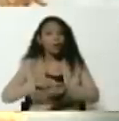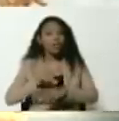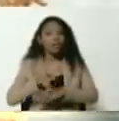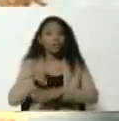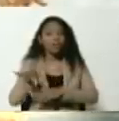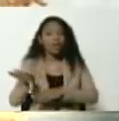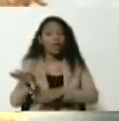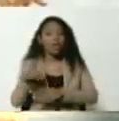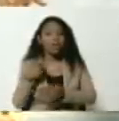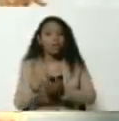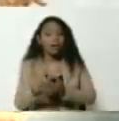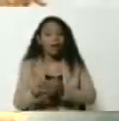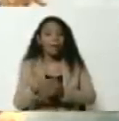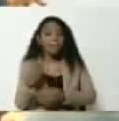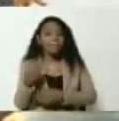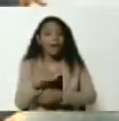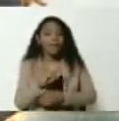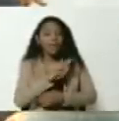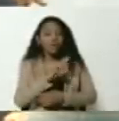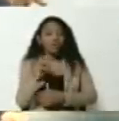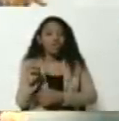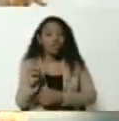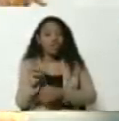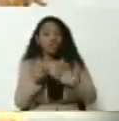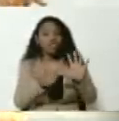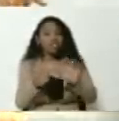pagar más de